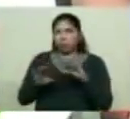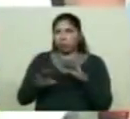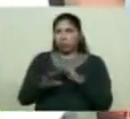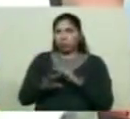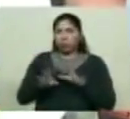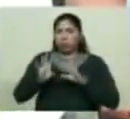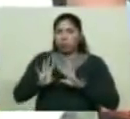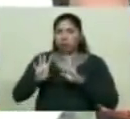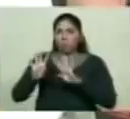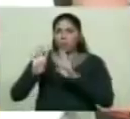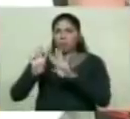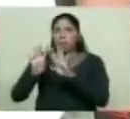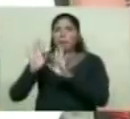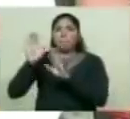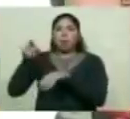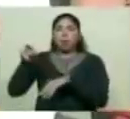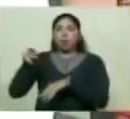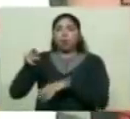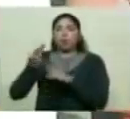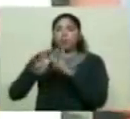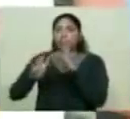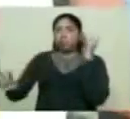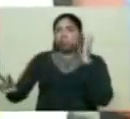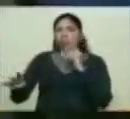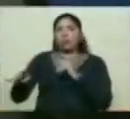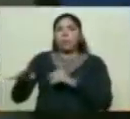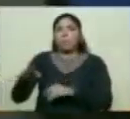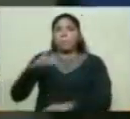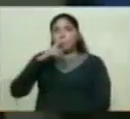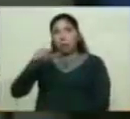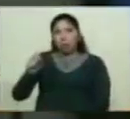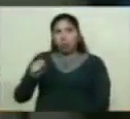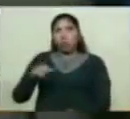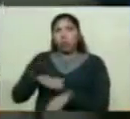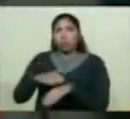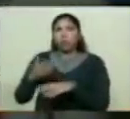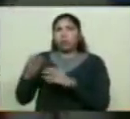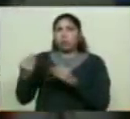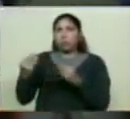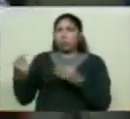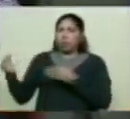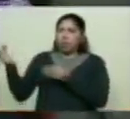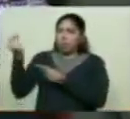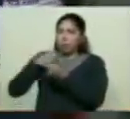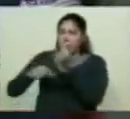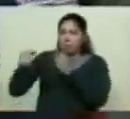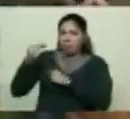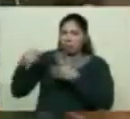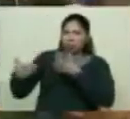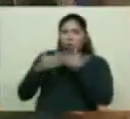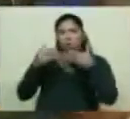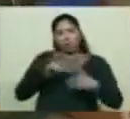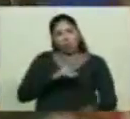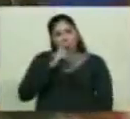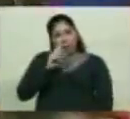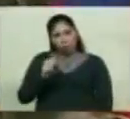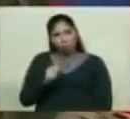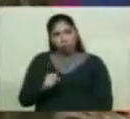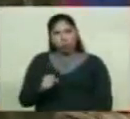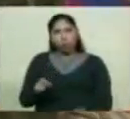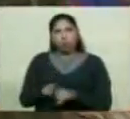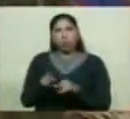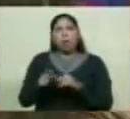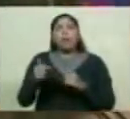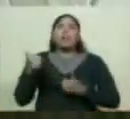maduro porque las amenazas imperiales en su contra convierten su candidatura en la